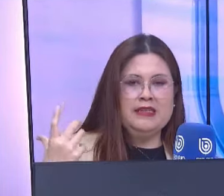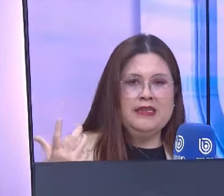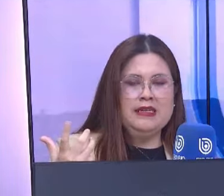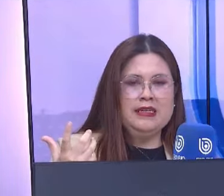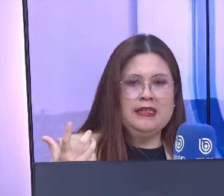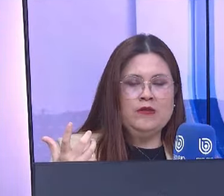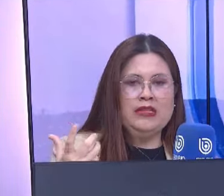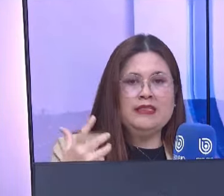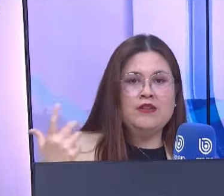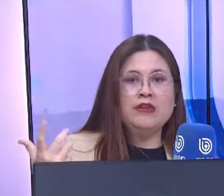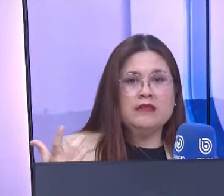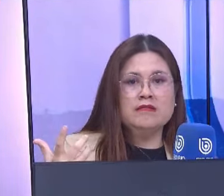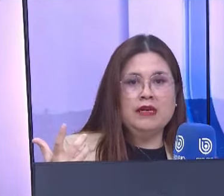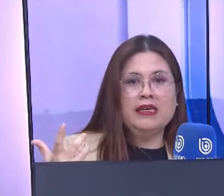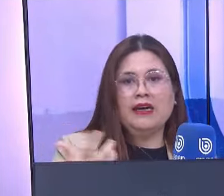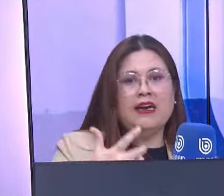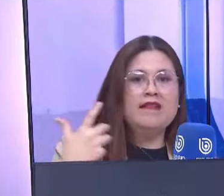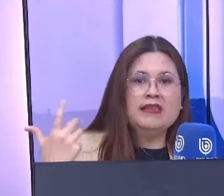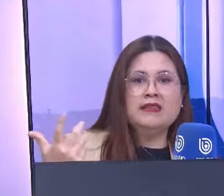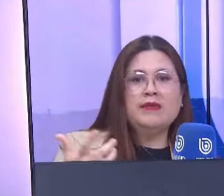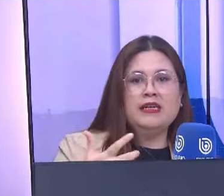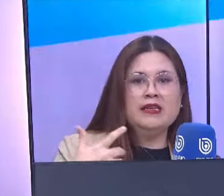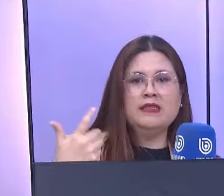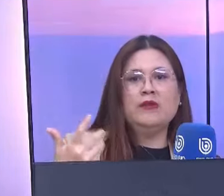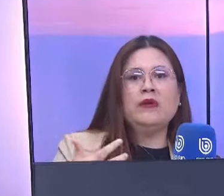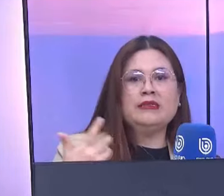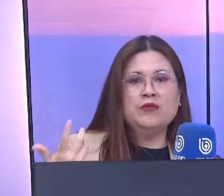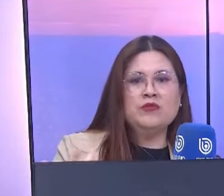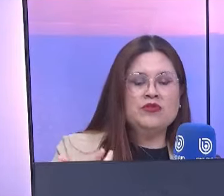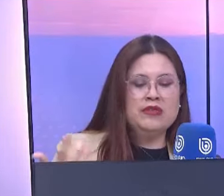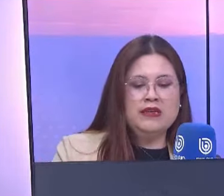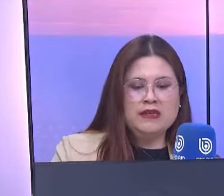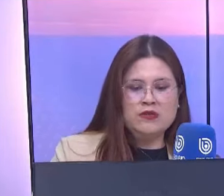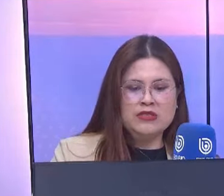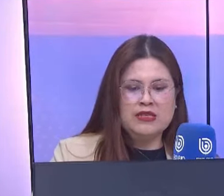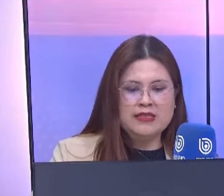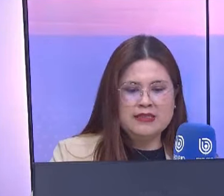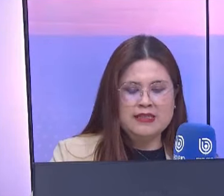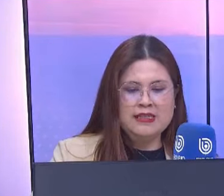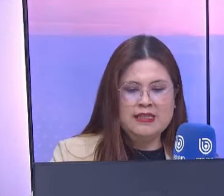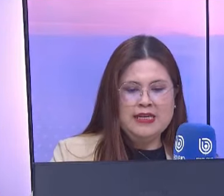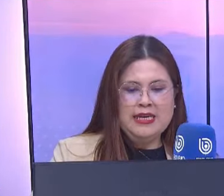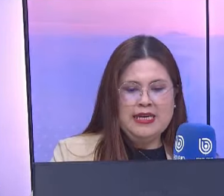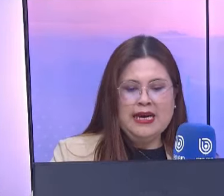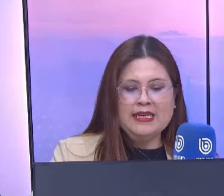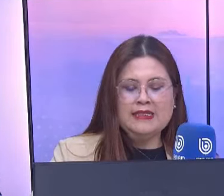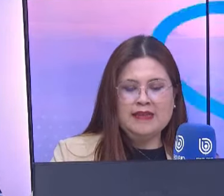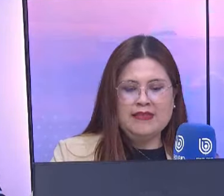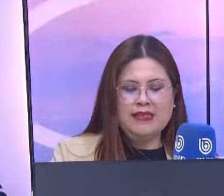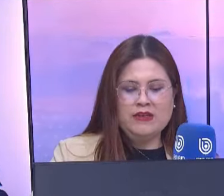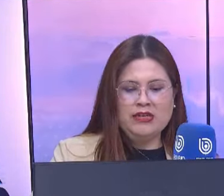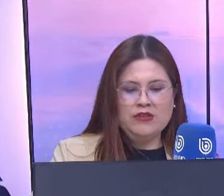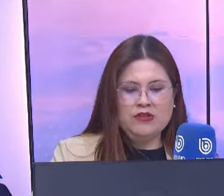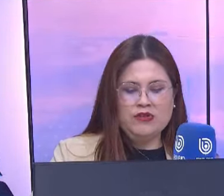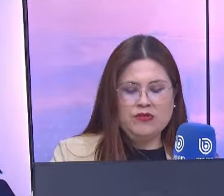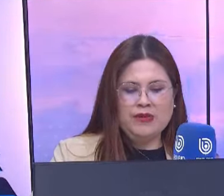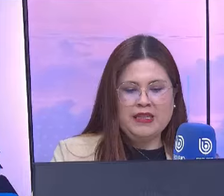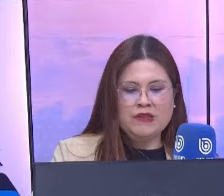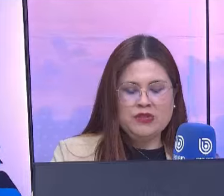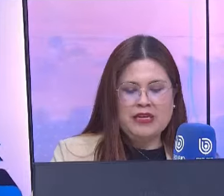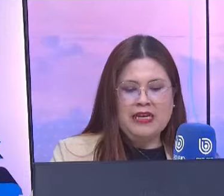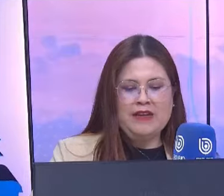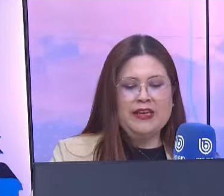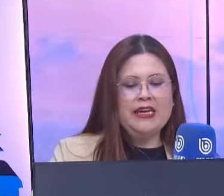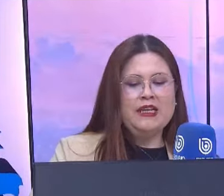empresa utiliza drones en las que graba estas imágenes y luego hace promociones en redes sociales etcétera Y ayer se revisaron estos